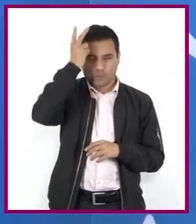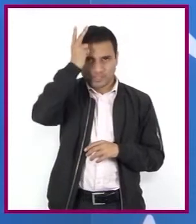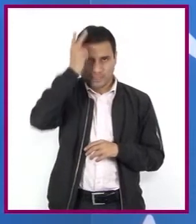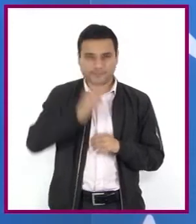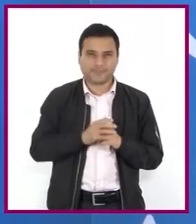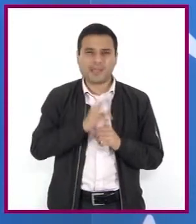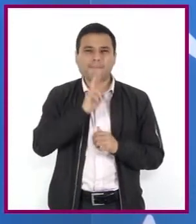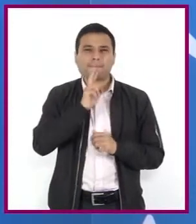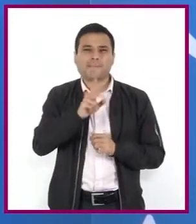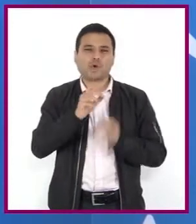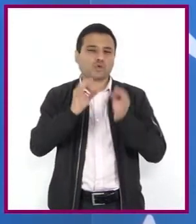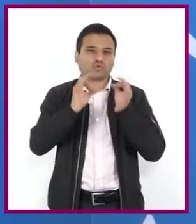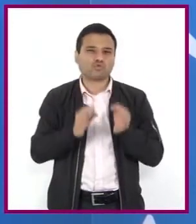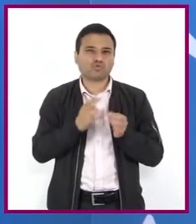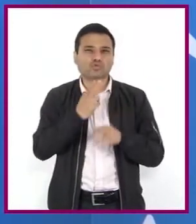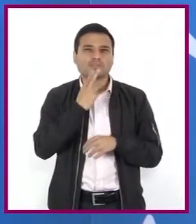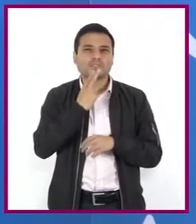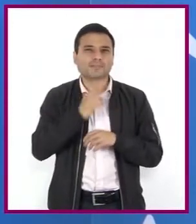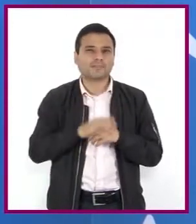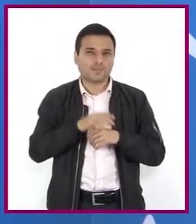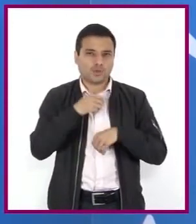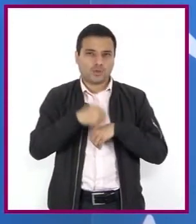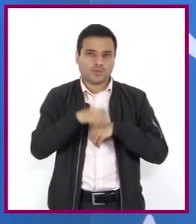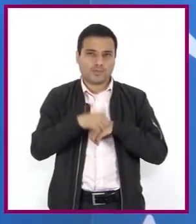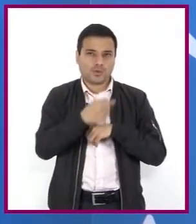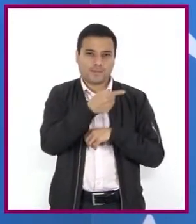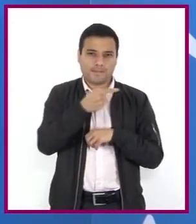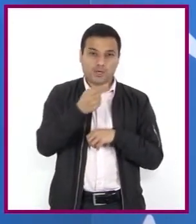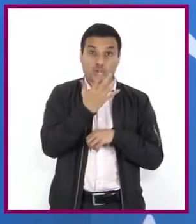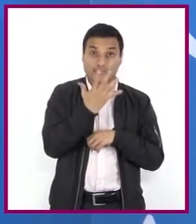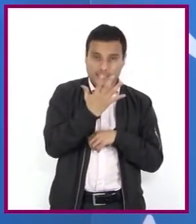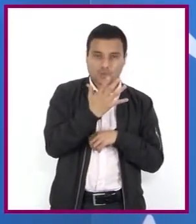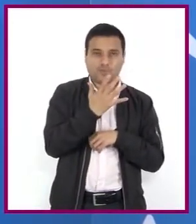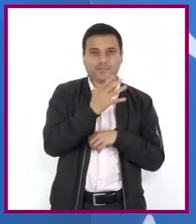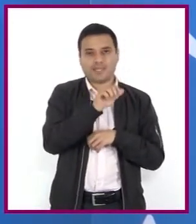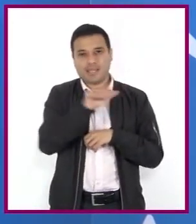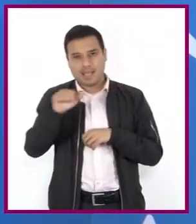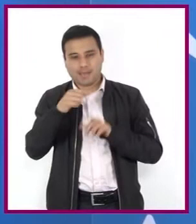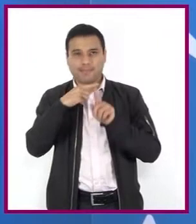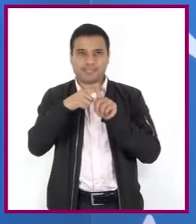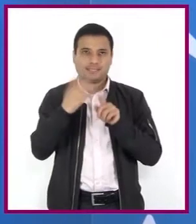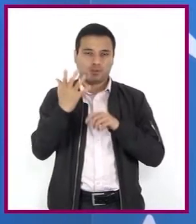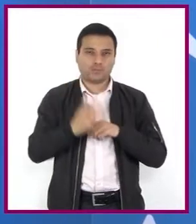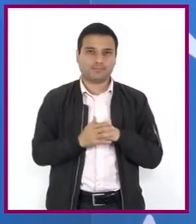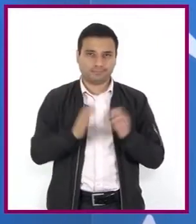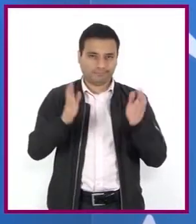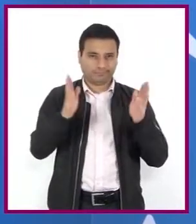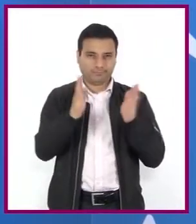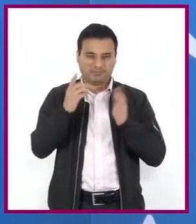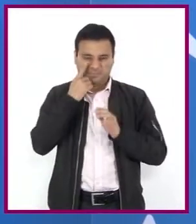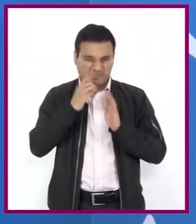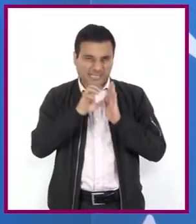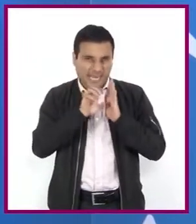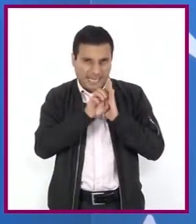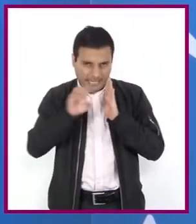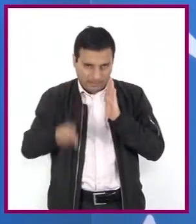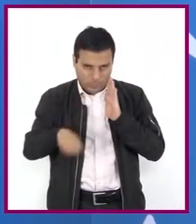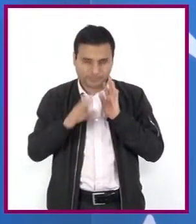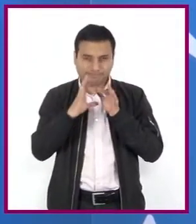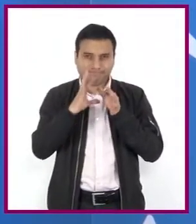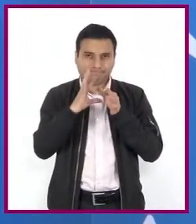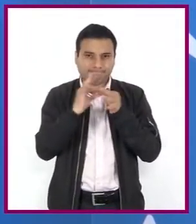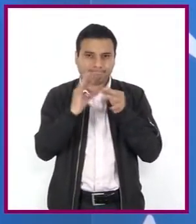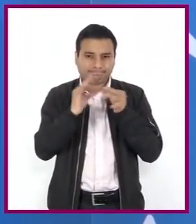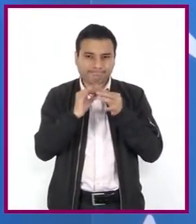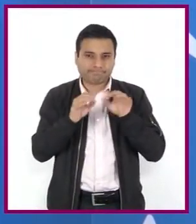es conveniente ocupar valores desde 5 negativo hasta 5 positivo, para darnos una idea de cómo es que se